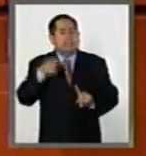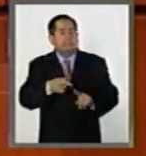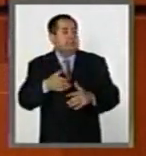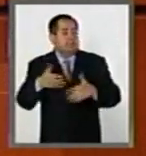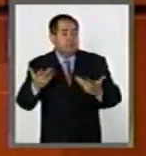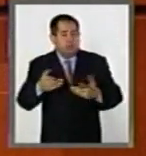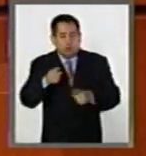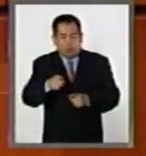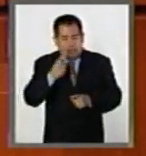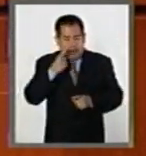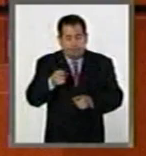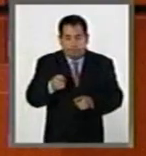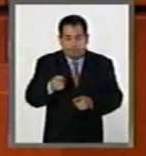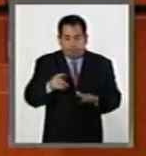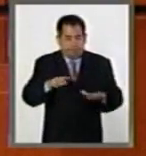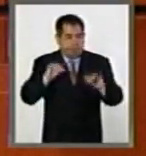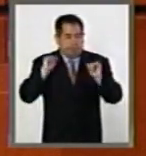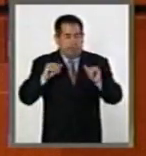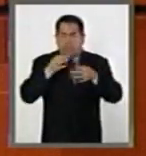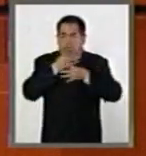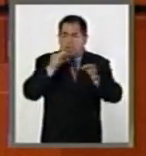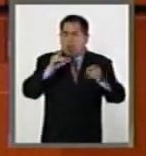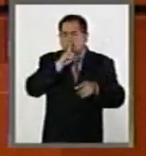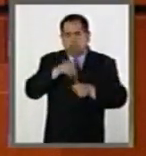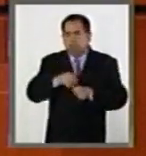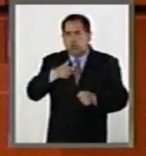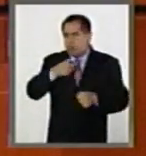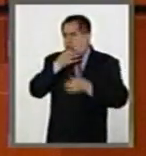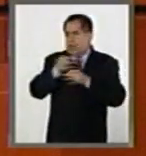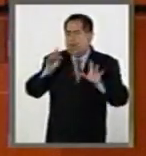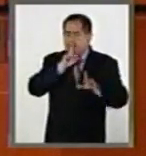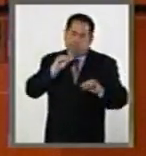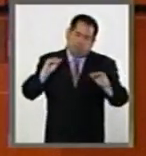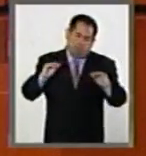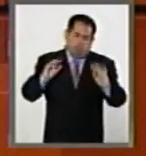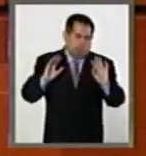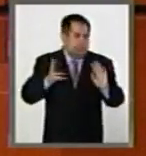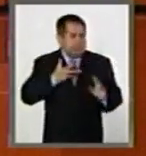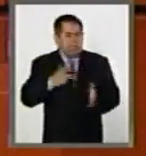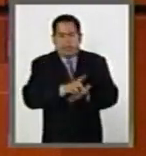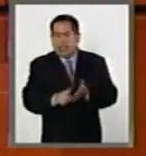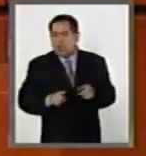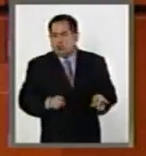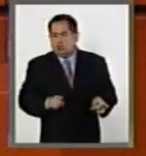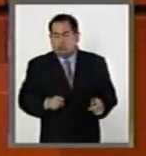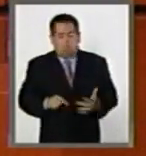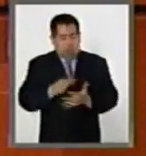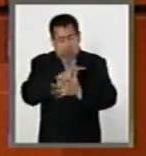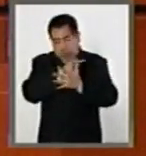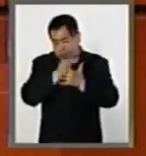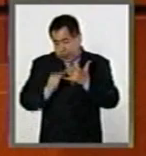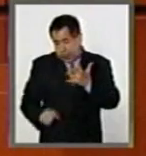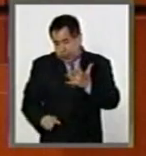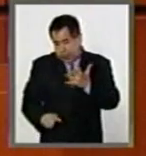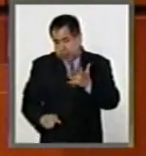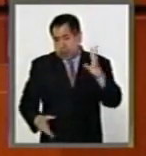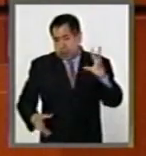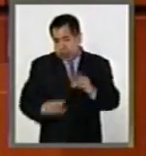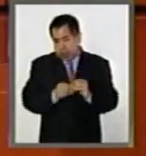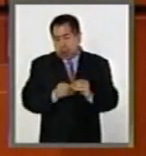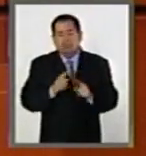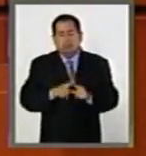con abstención de declarar. En fin, todos estos derechos que derivan de estos